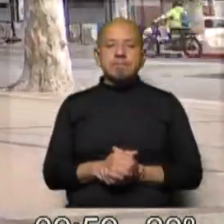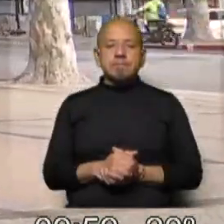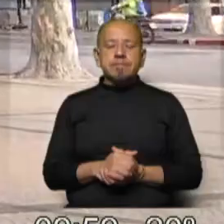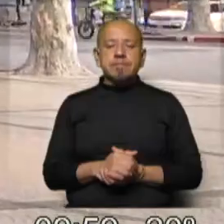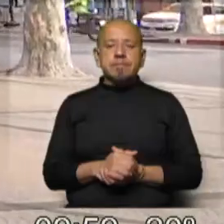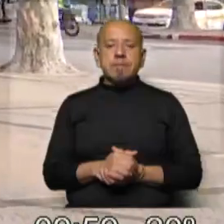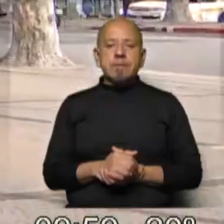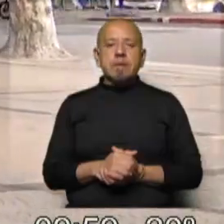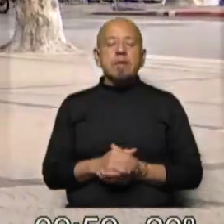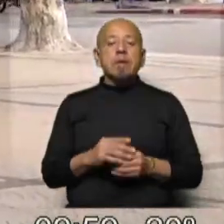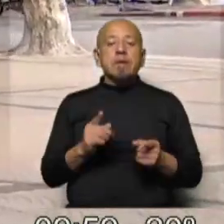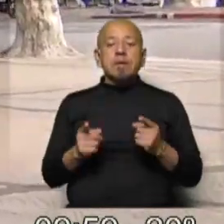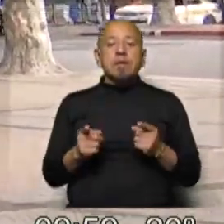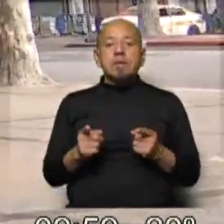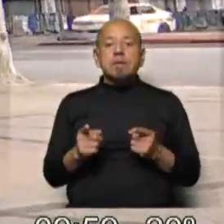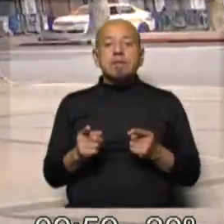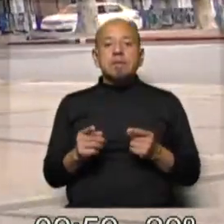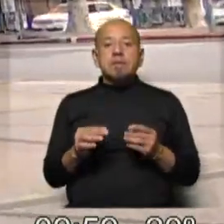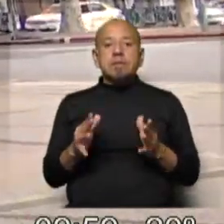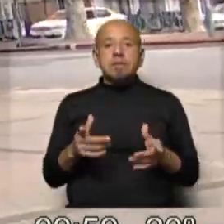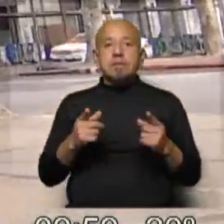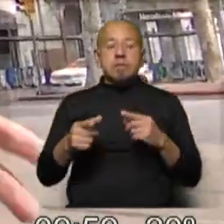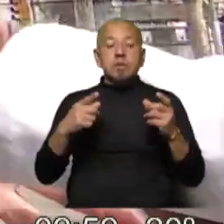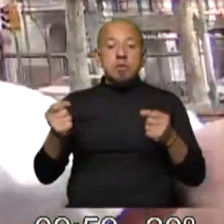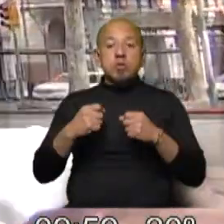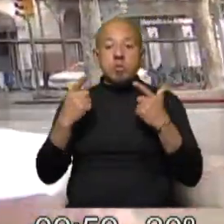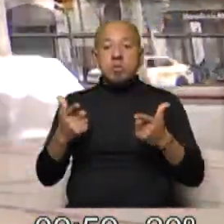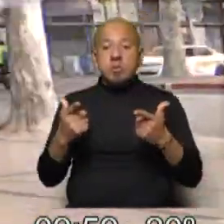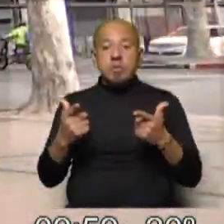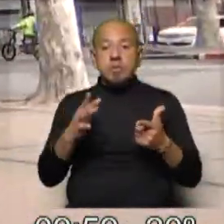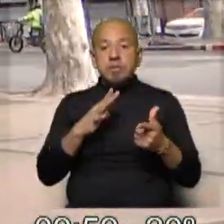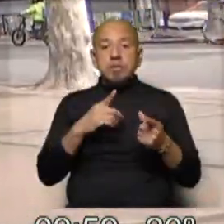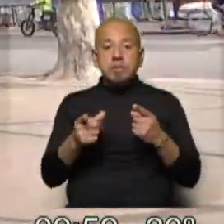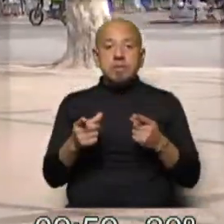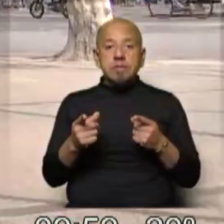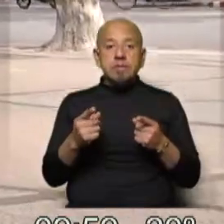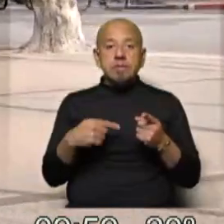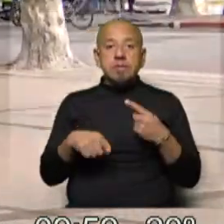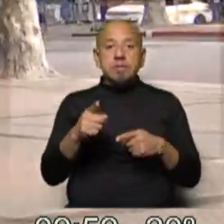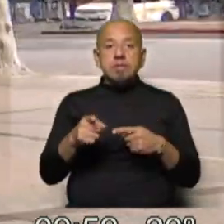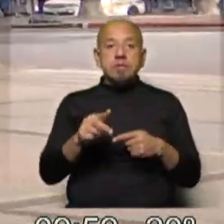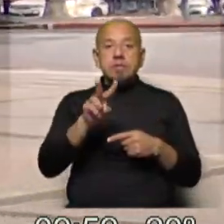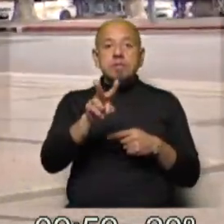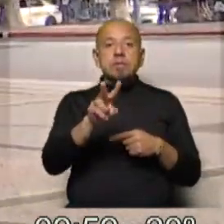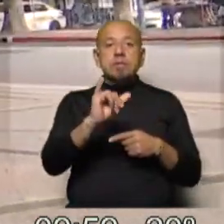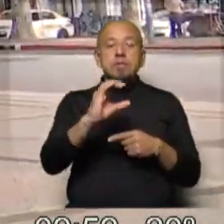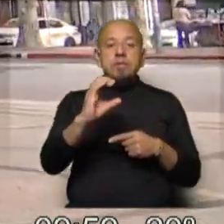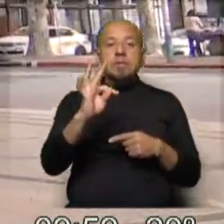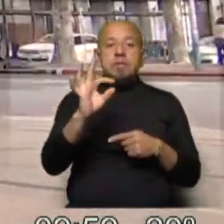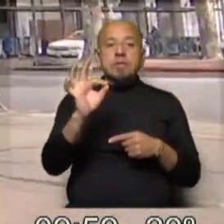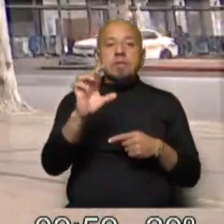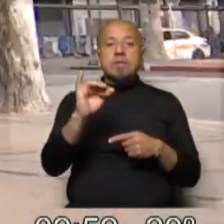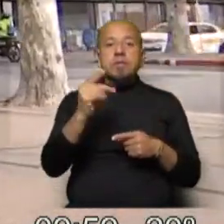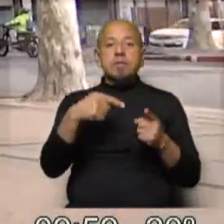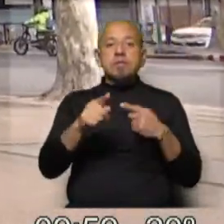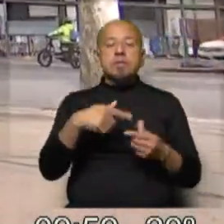Qué lindo. Bueno, Fito, a ver, sí, tengo una sorpresa. Esto nos hizo llegar Victoria, una vecina allí